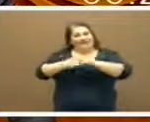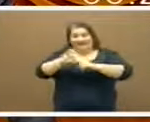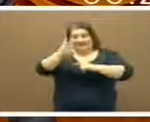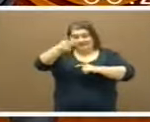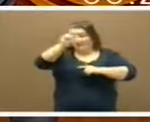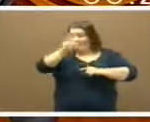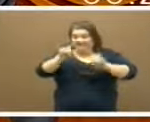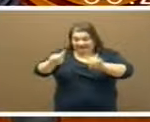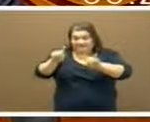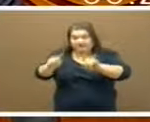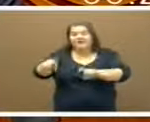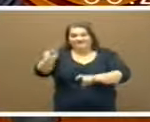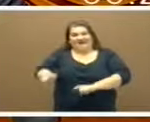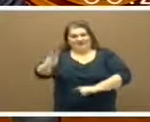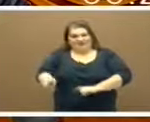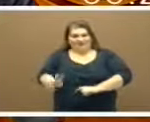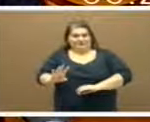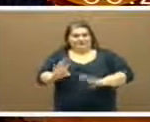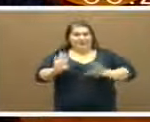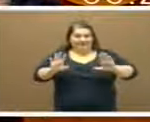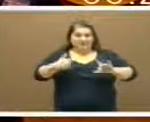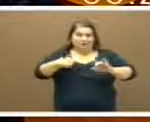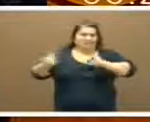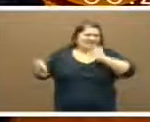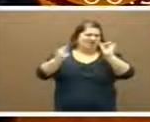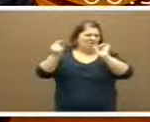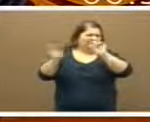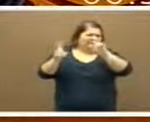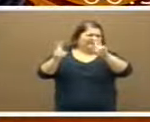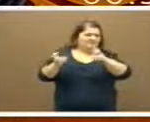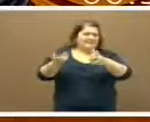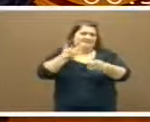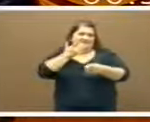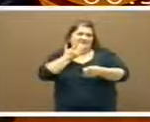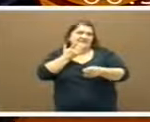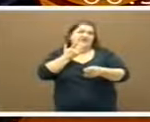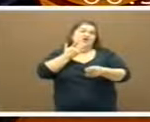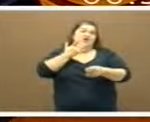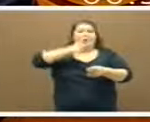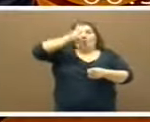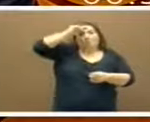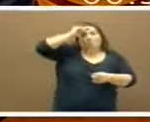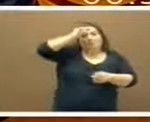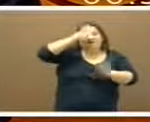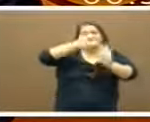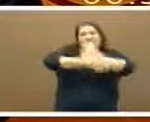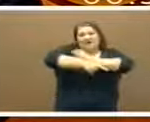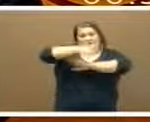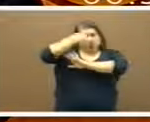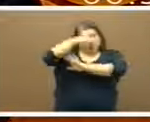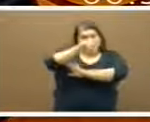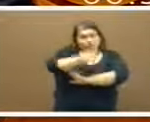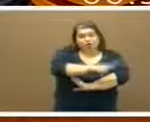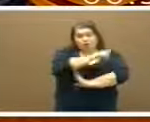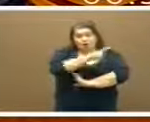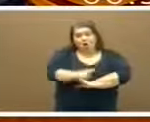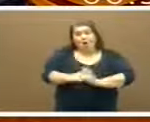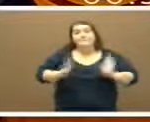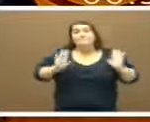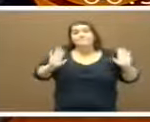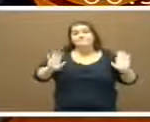sabe. En todo caso, podríamos discutir mucho sobre si definimos o no como cultura el espectáculo taurino, pero esta